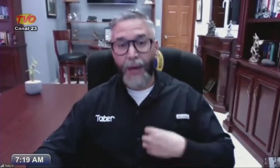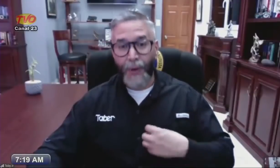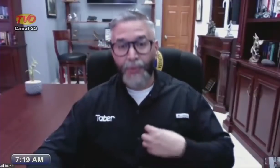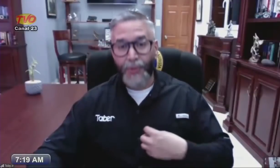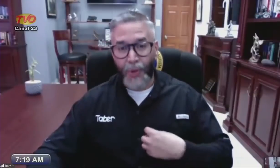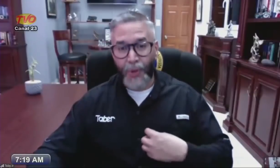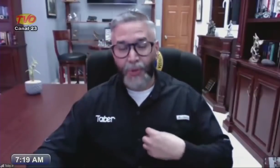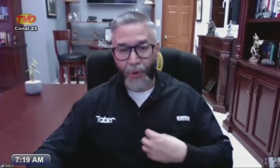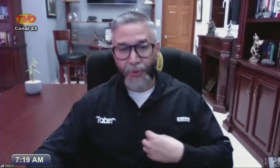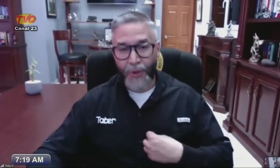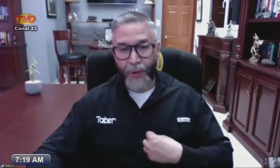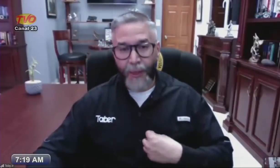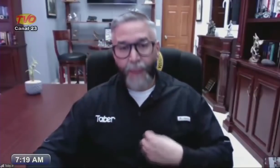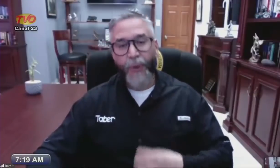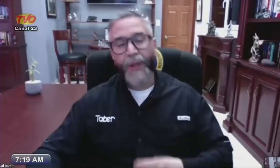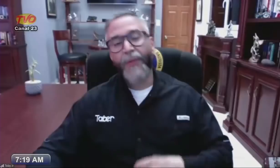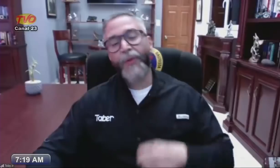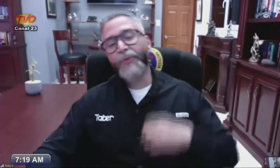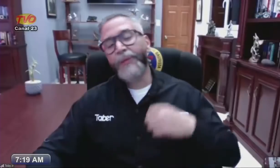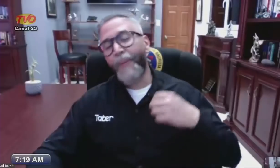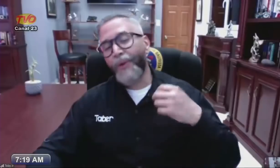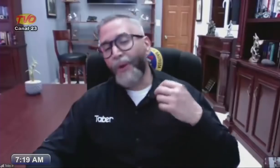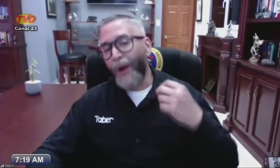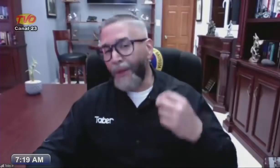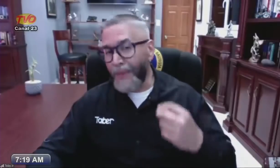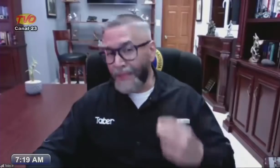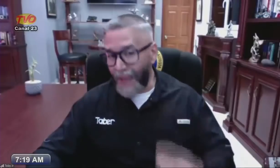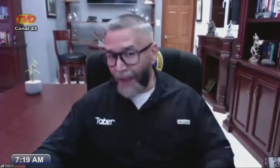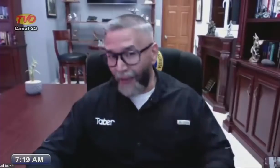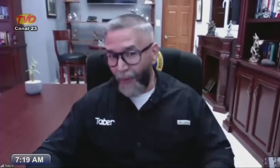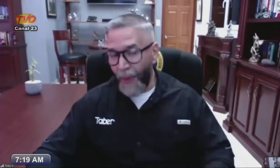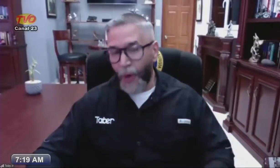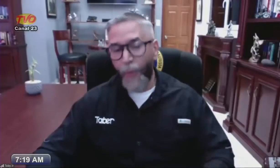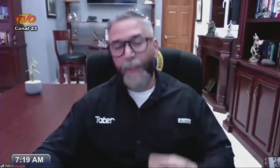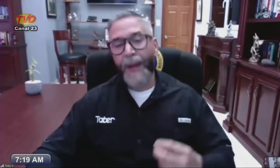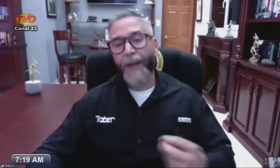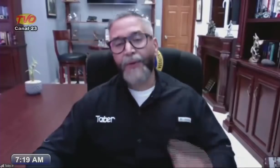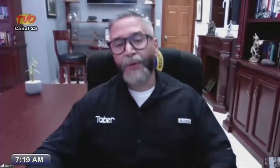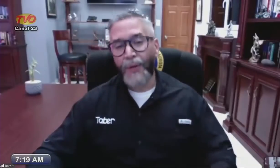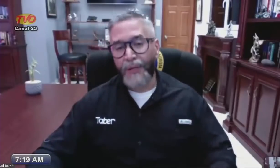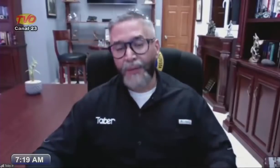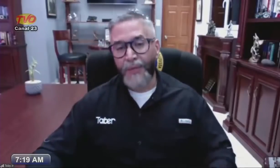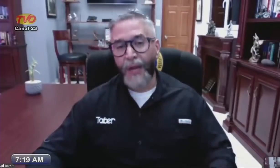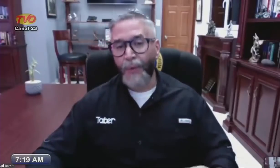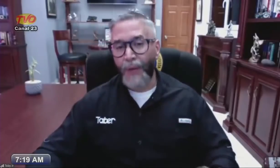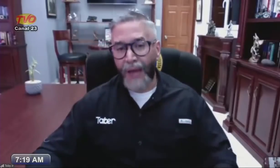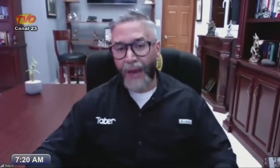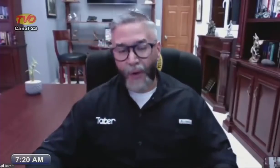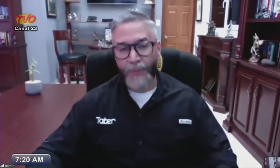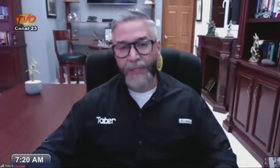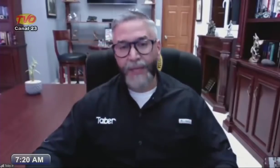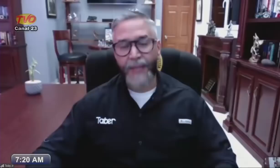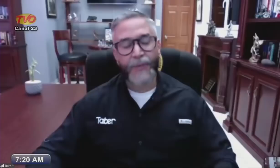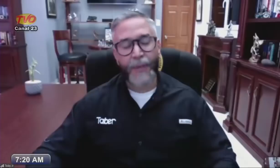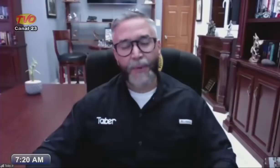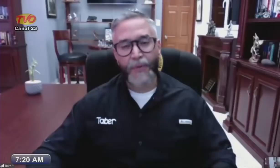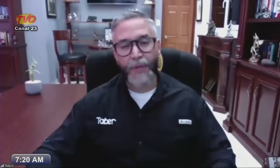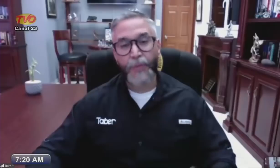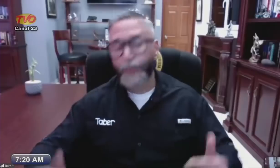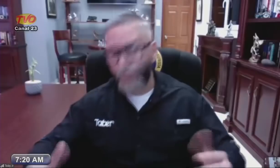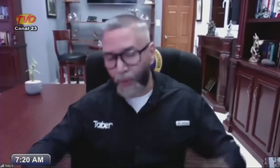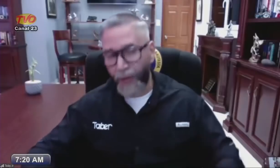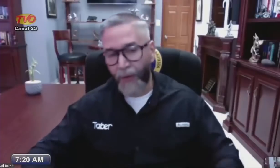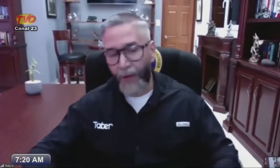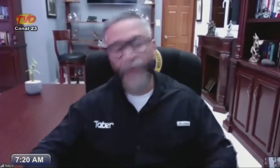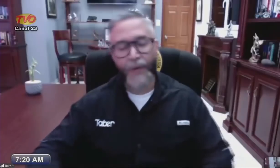perdonarnos nosotros porque dios nos ha perdonado demasiado como para que nosotros estemos sacando en cara cosas que las otras personas